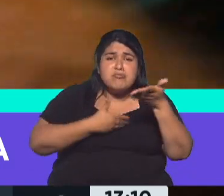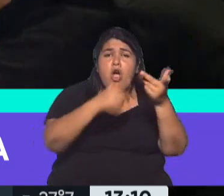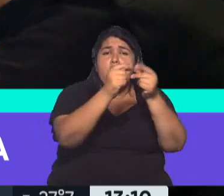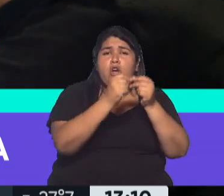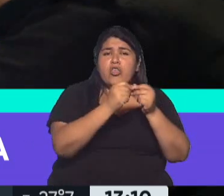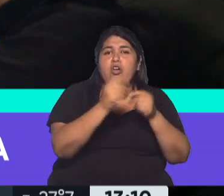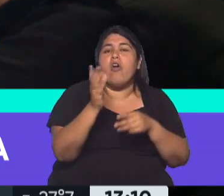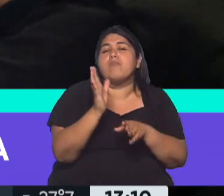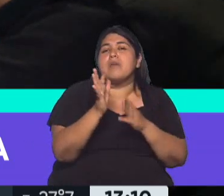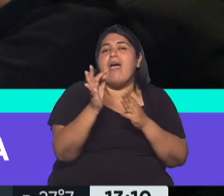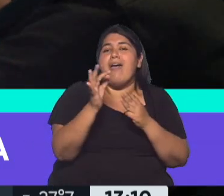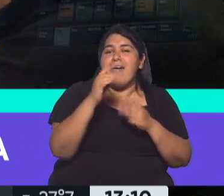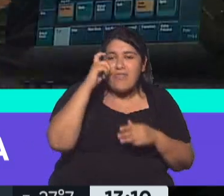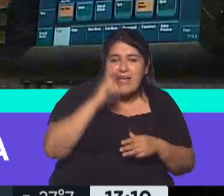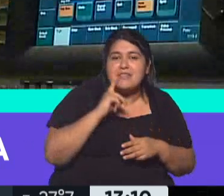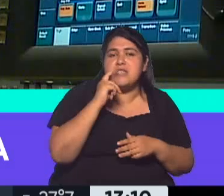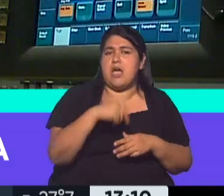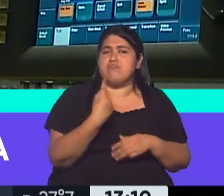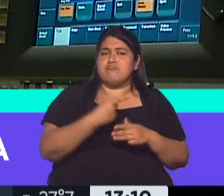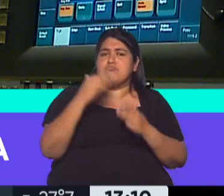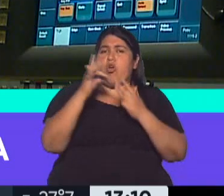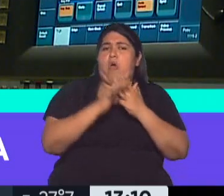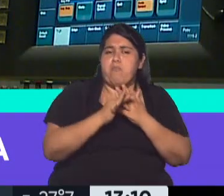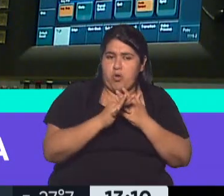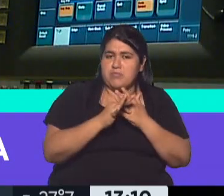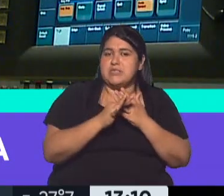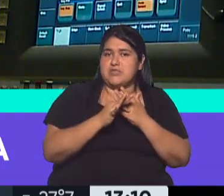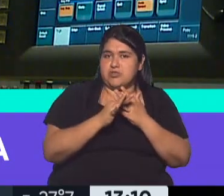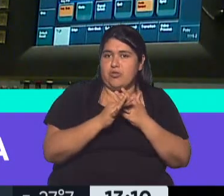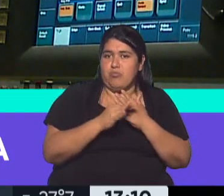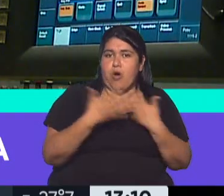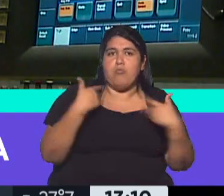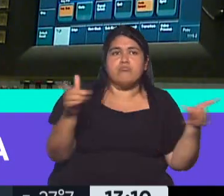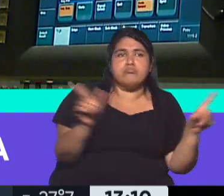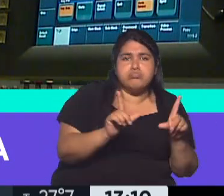un compromiso entre quienes hacemos la televisión pública y las audiencias.